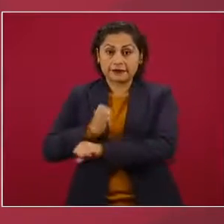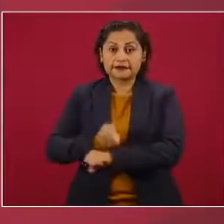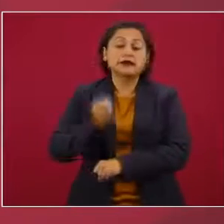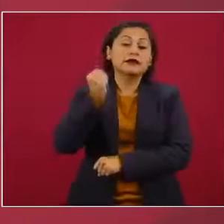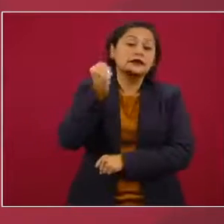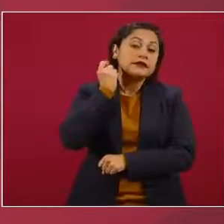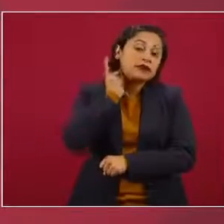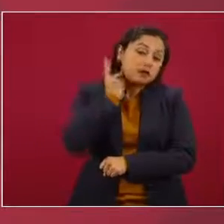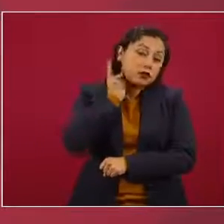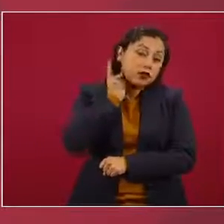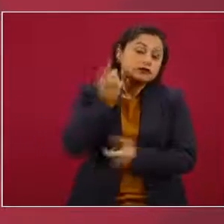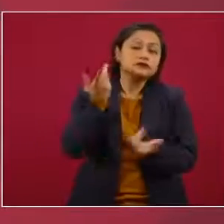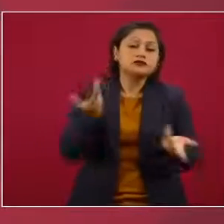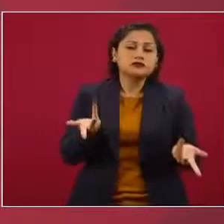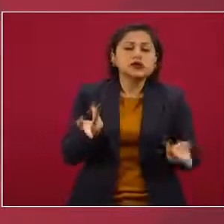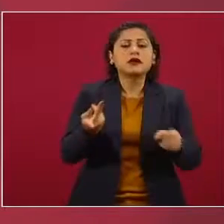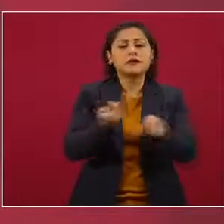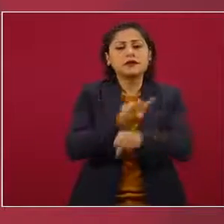y,